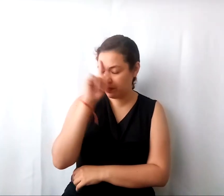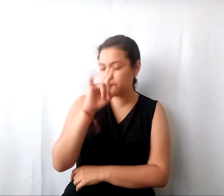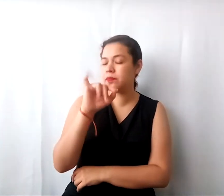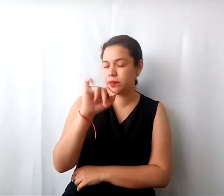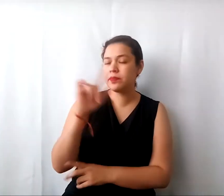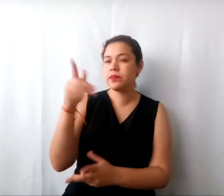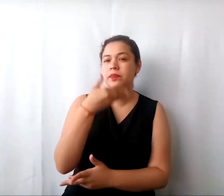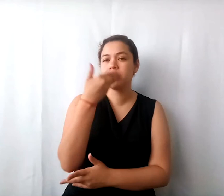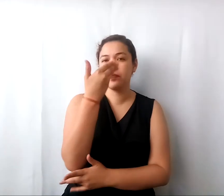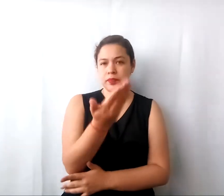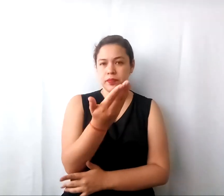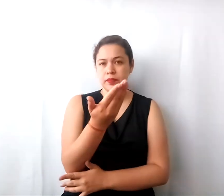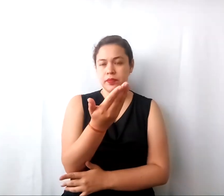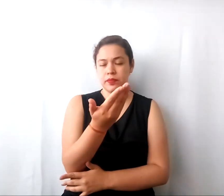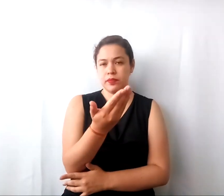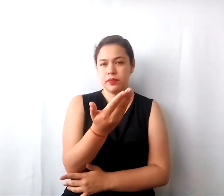pida,